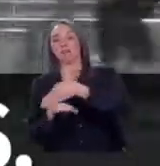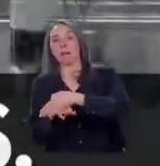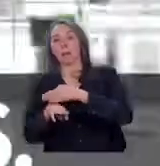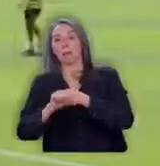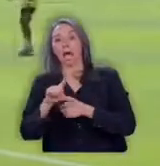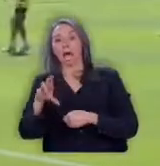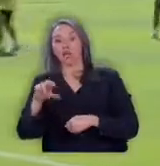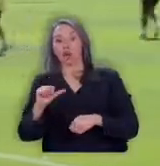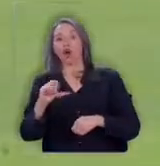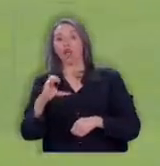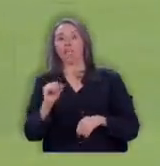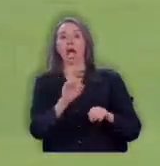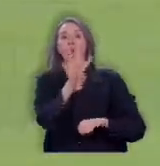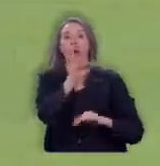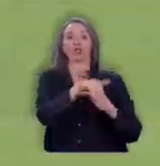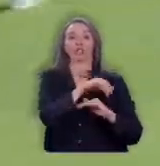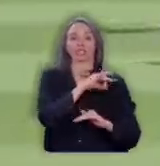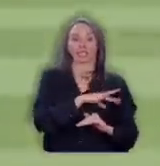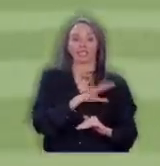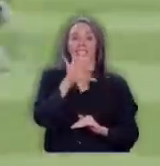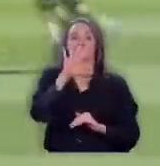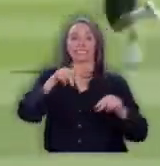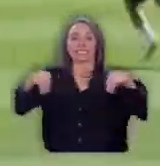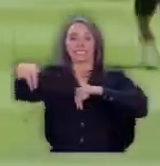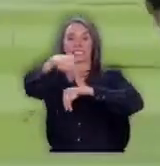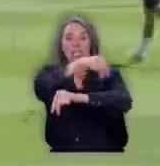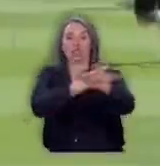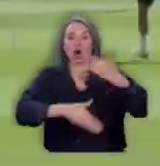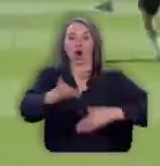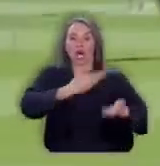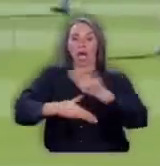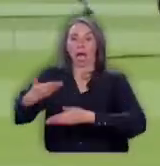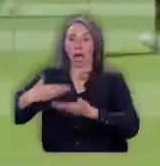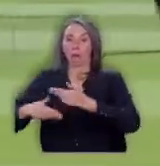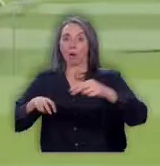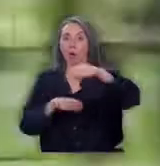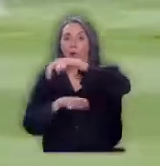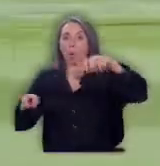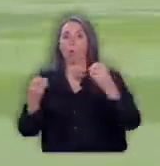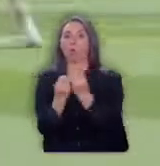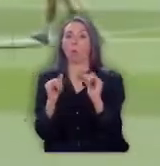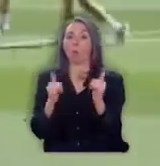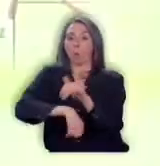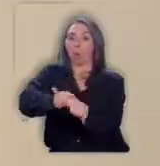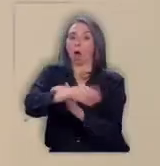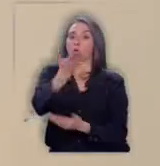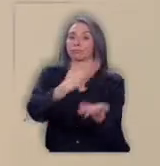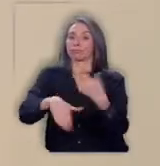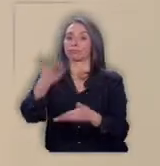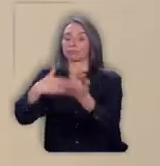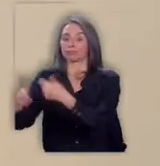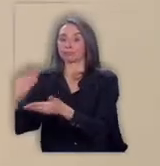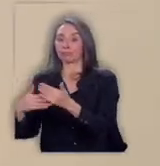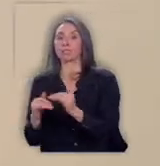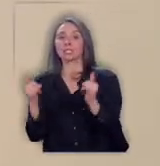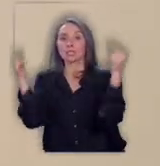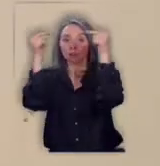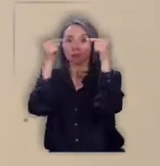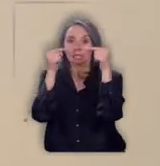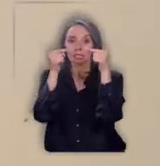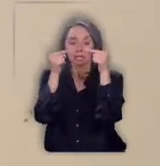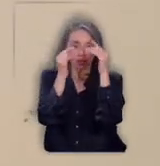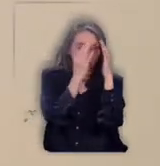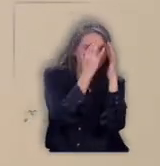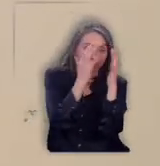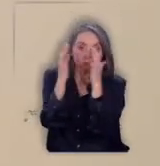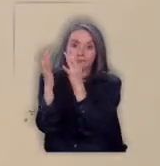16 horas de chile con la opción de cinco cambios por lo que la movilidad será mucha Es verdad que van a estar los partidos muy